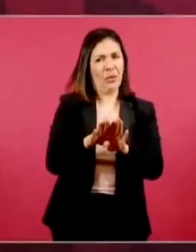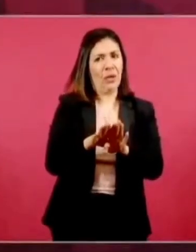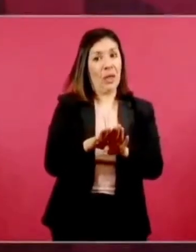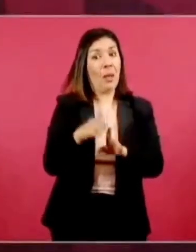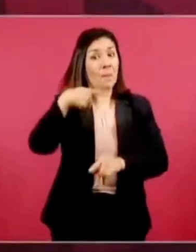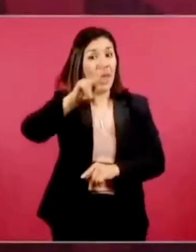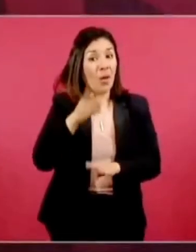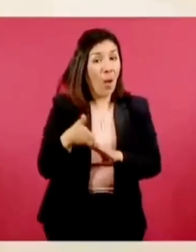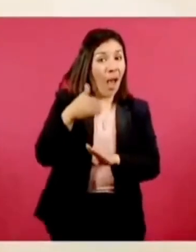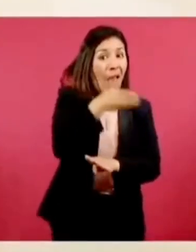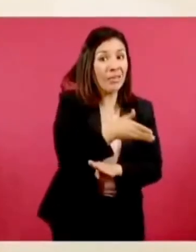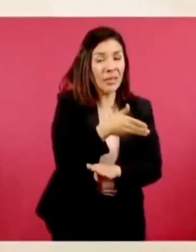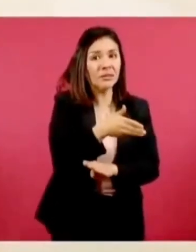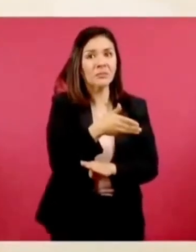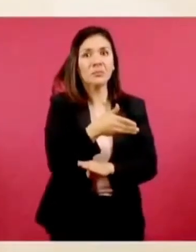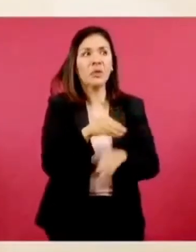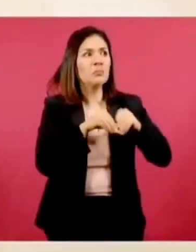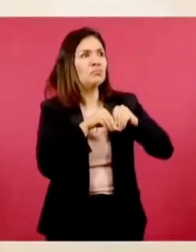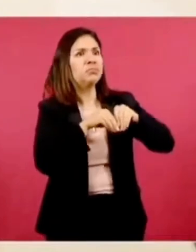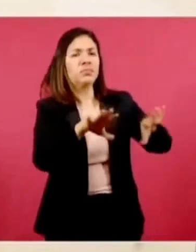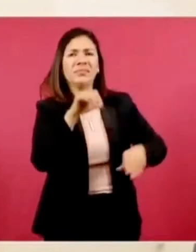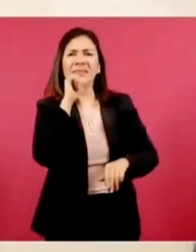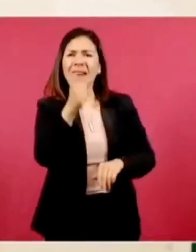no había nada de nosotros